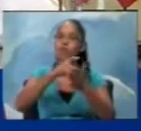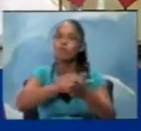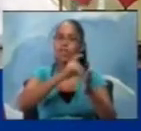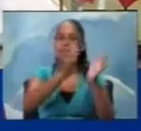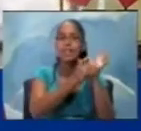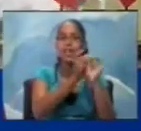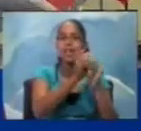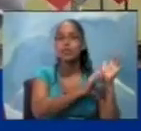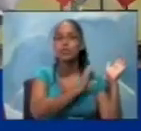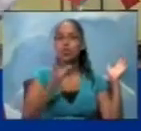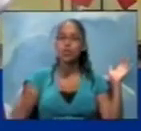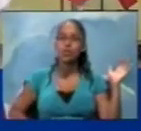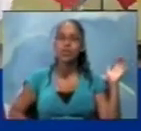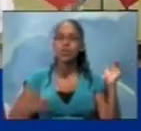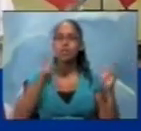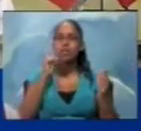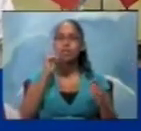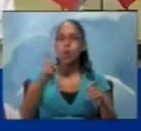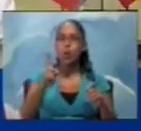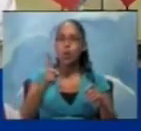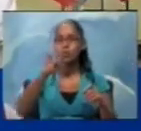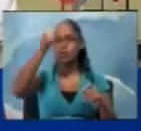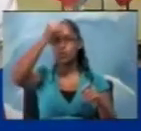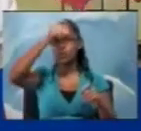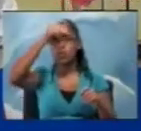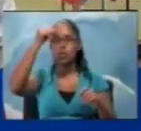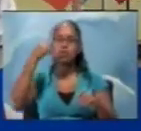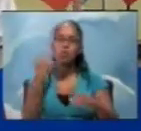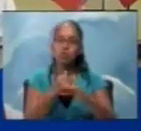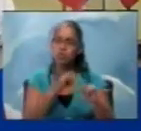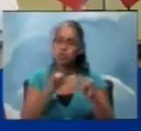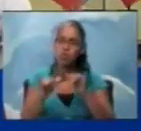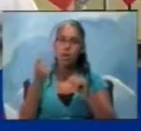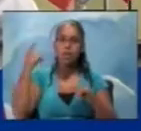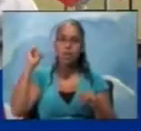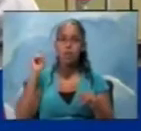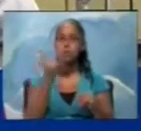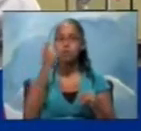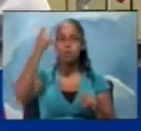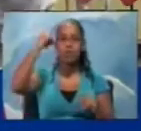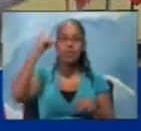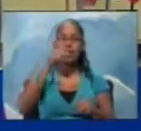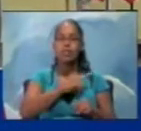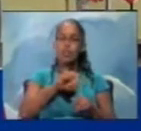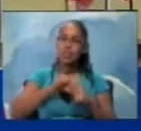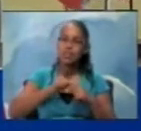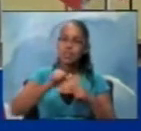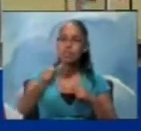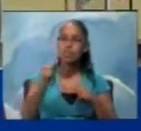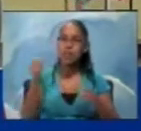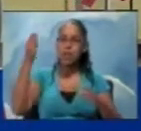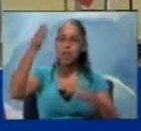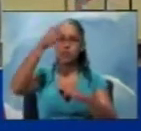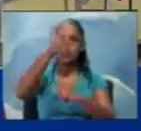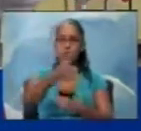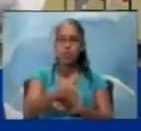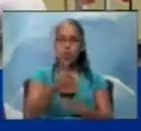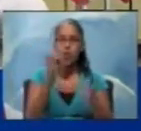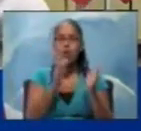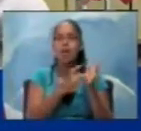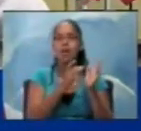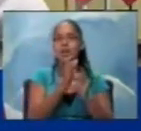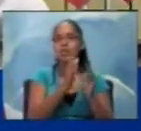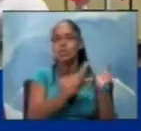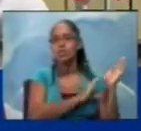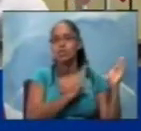Jesucristo. Un domingo como ayer, primer día de la semana, entró Jesucristo